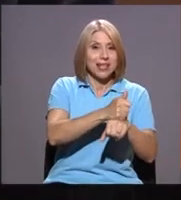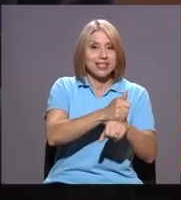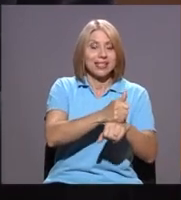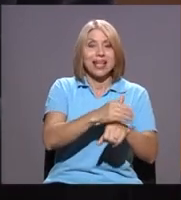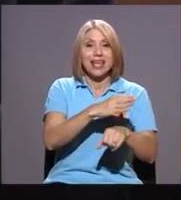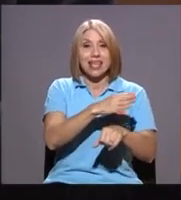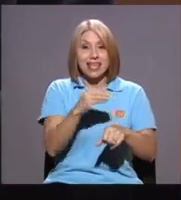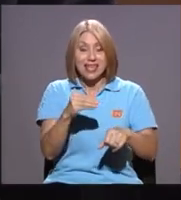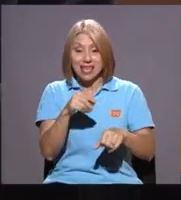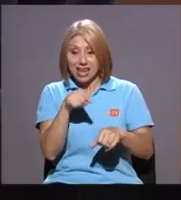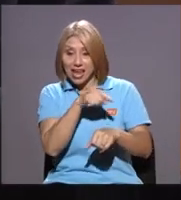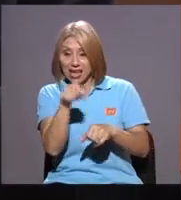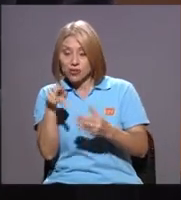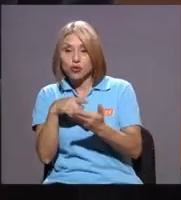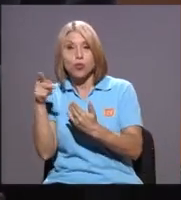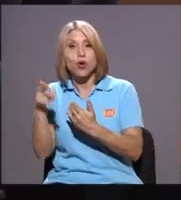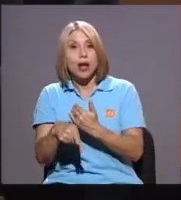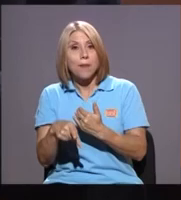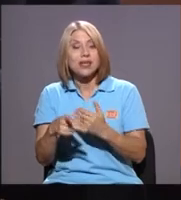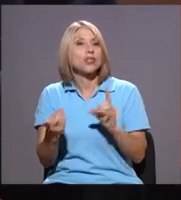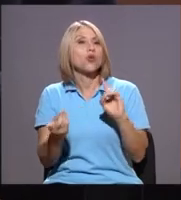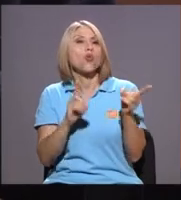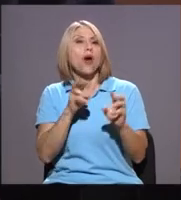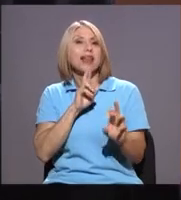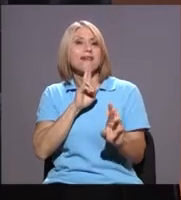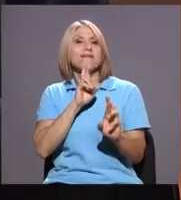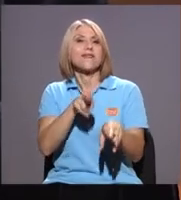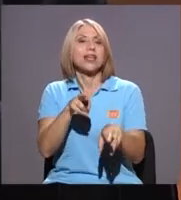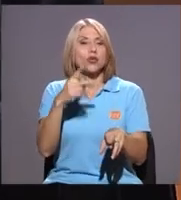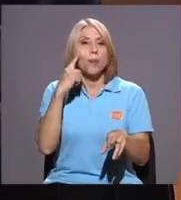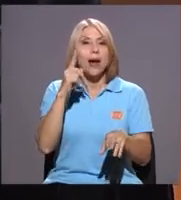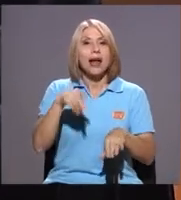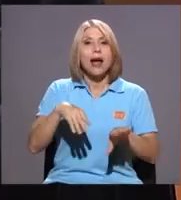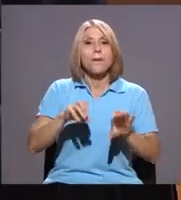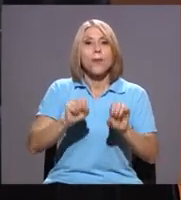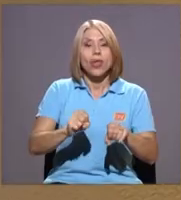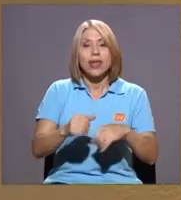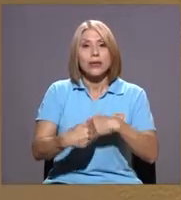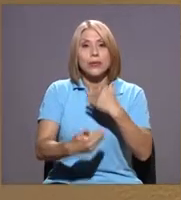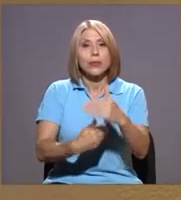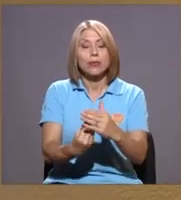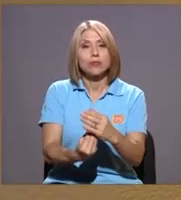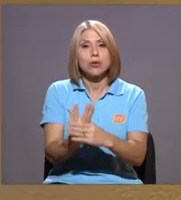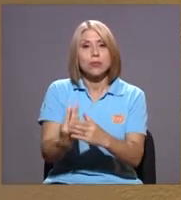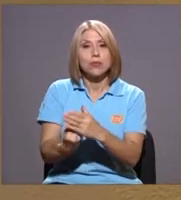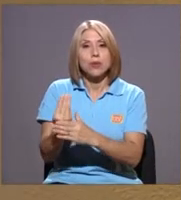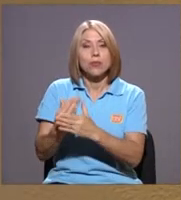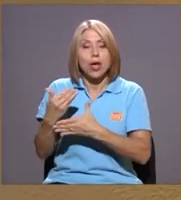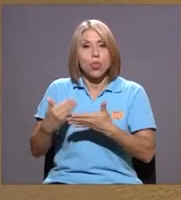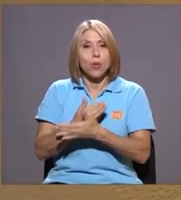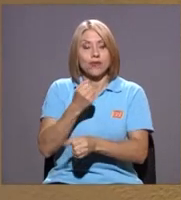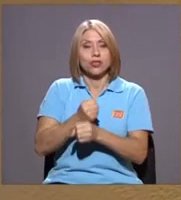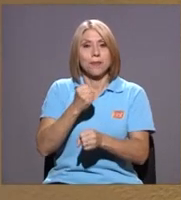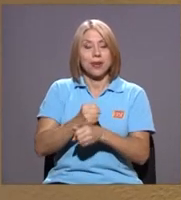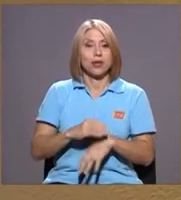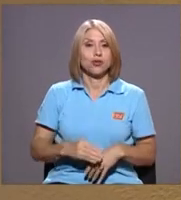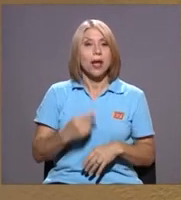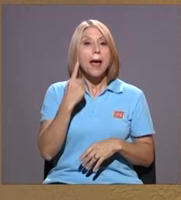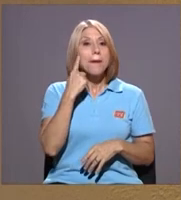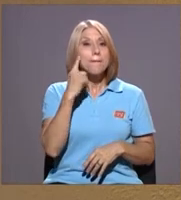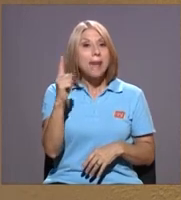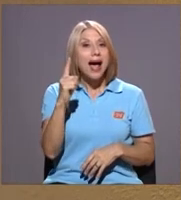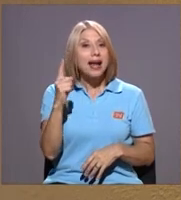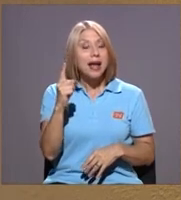que estos programas podrían tener en la generación de nuevos empleos. Para el caso de la pobreza